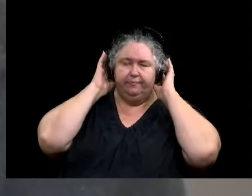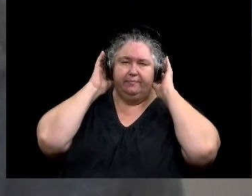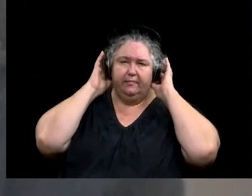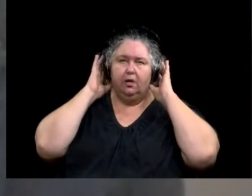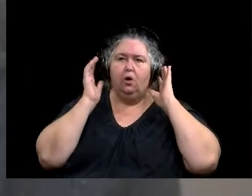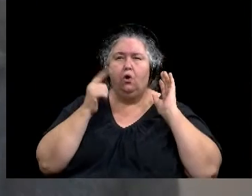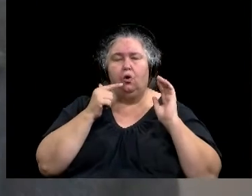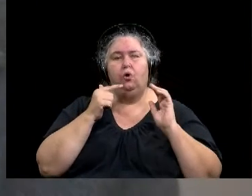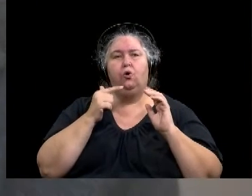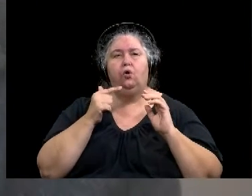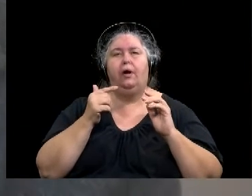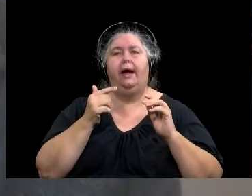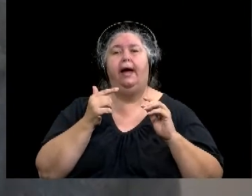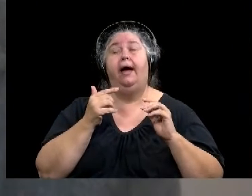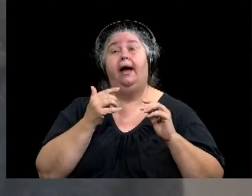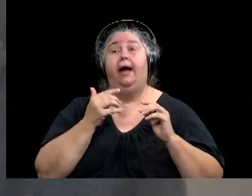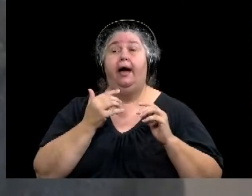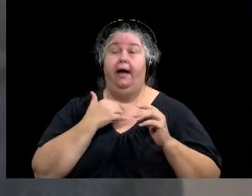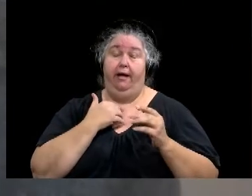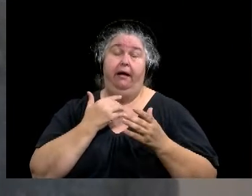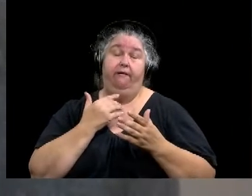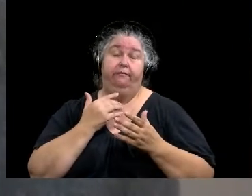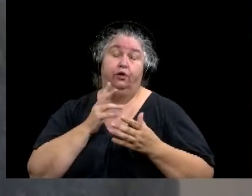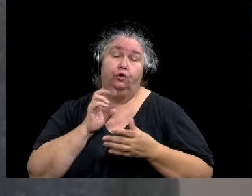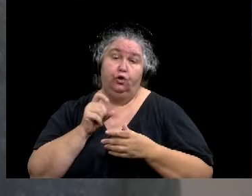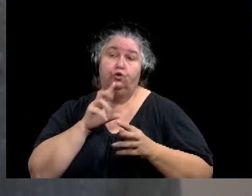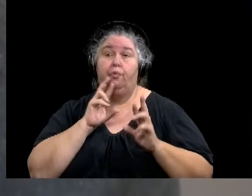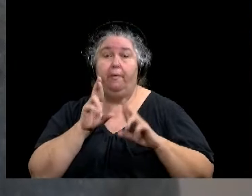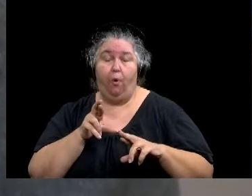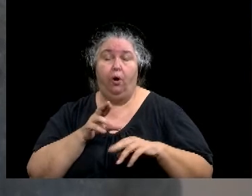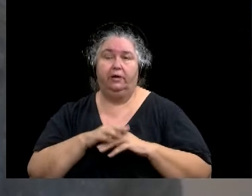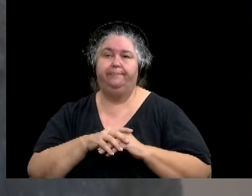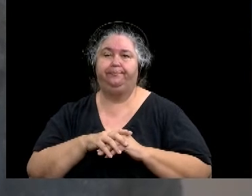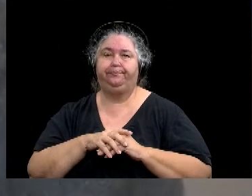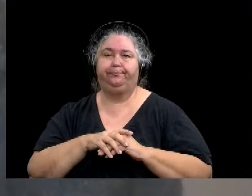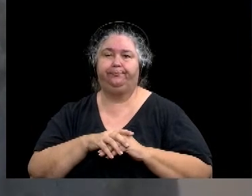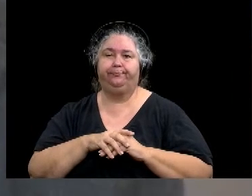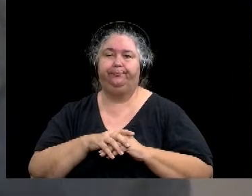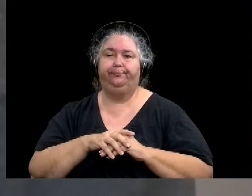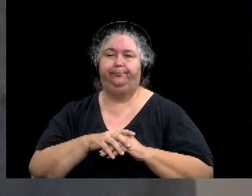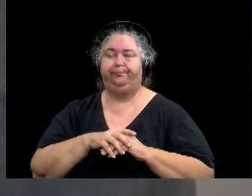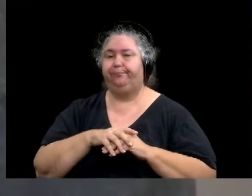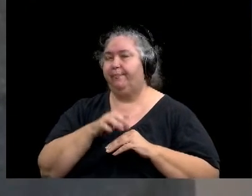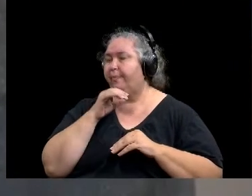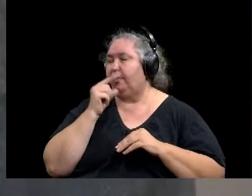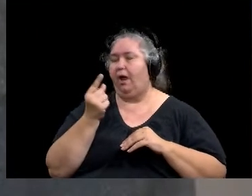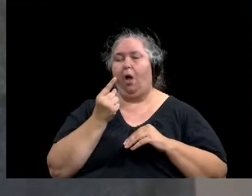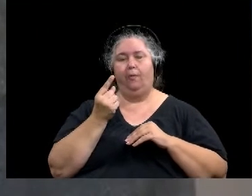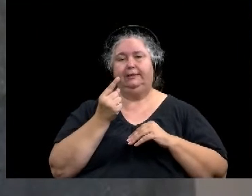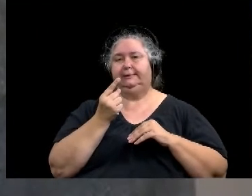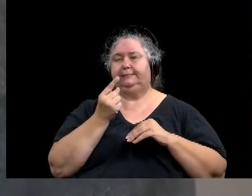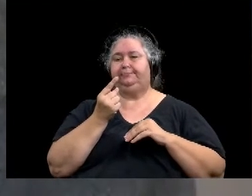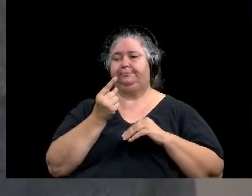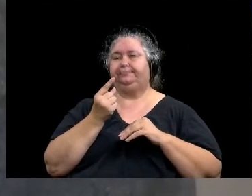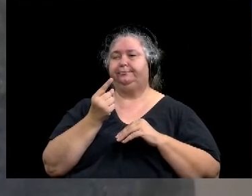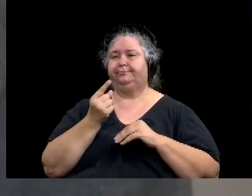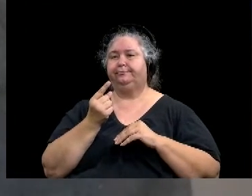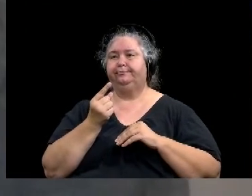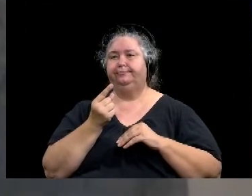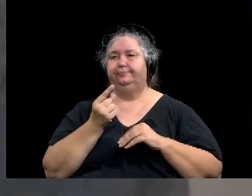que nos dan buenas noticias a comparación de capacidad eso no está